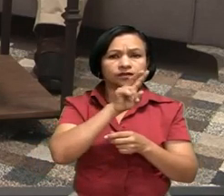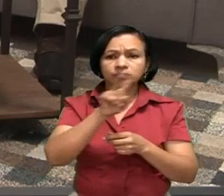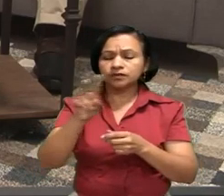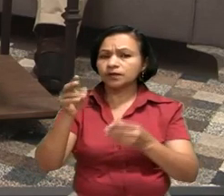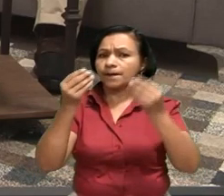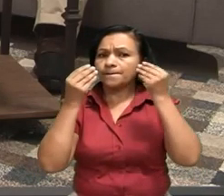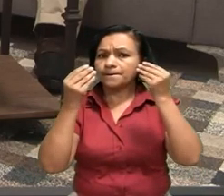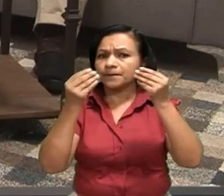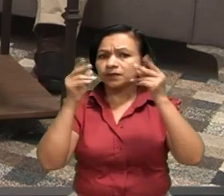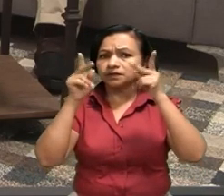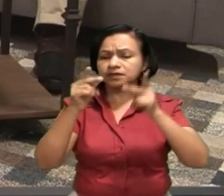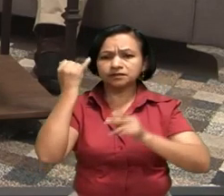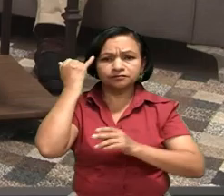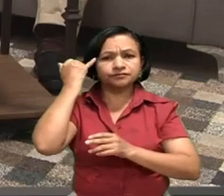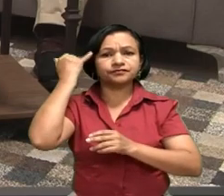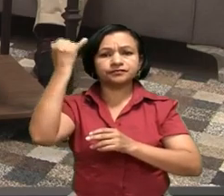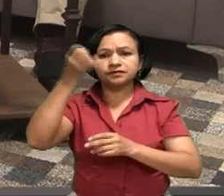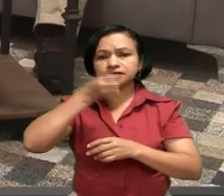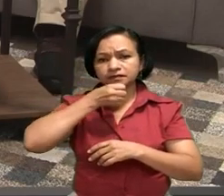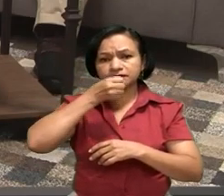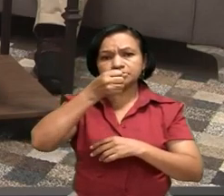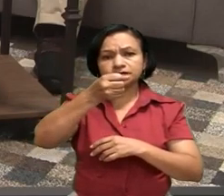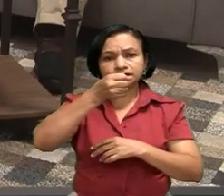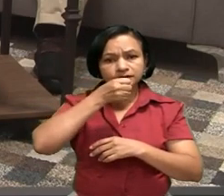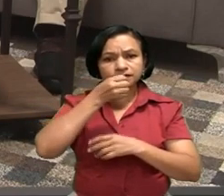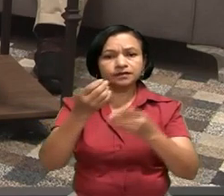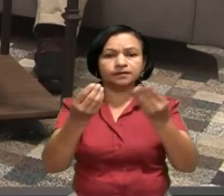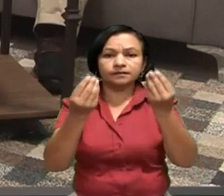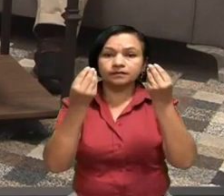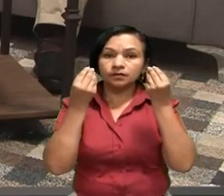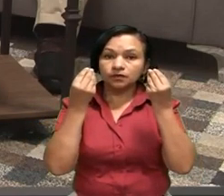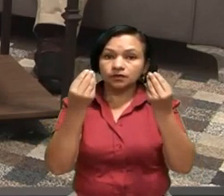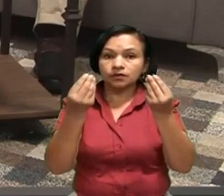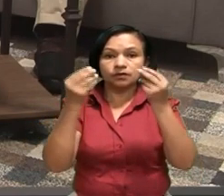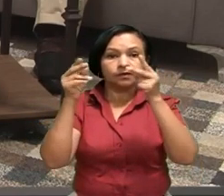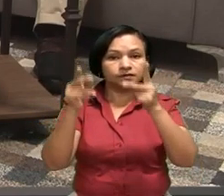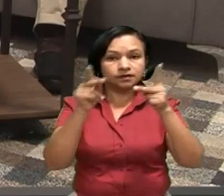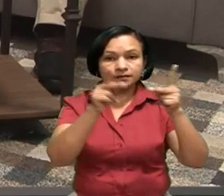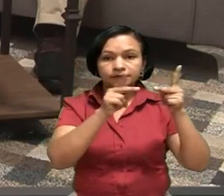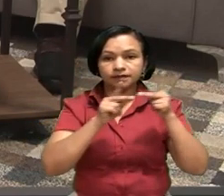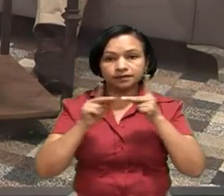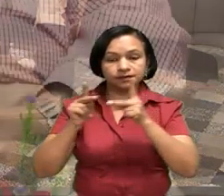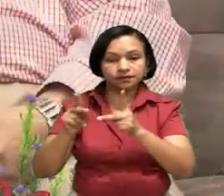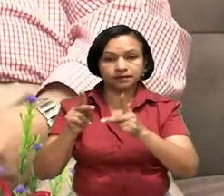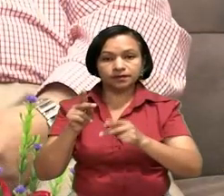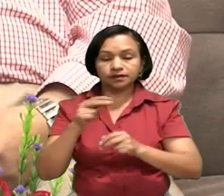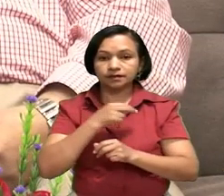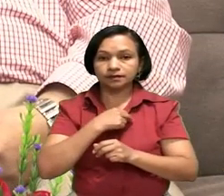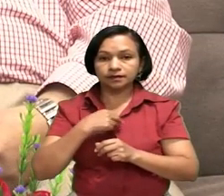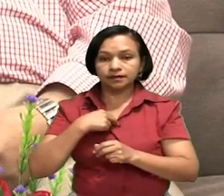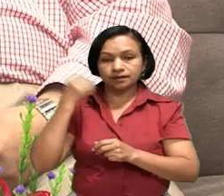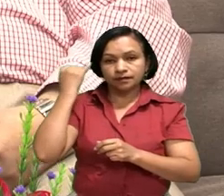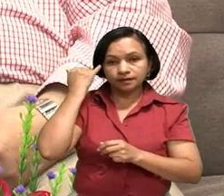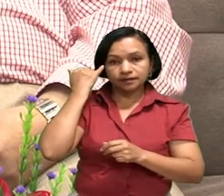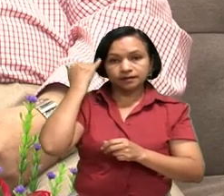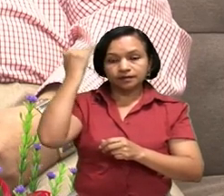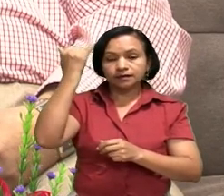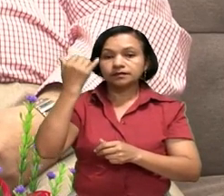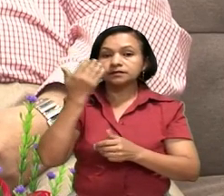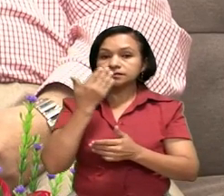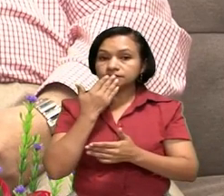periodismo nacional hay mucha gente que ha descollado que ha hecho propuestas interesantes